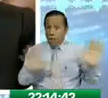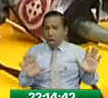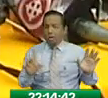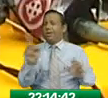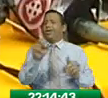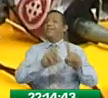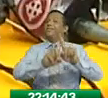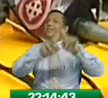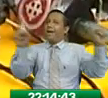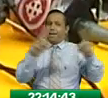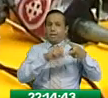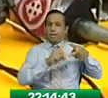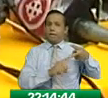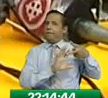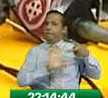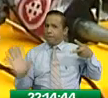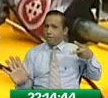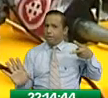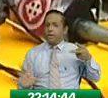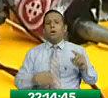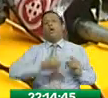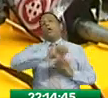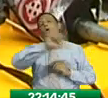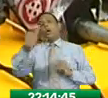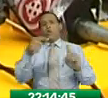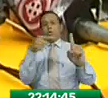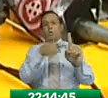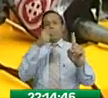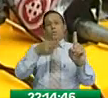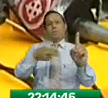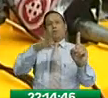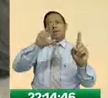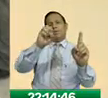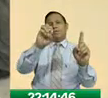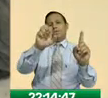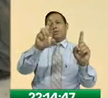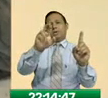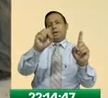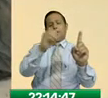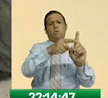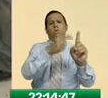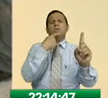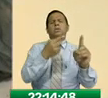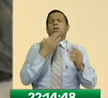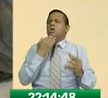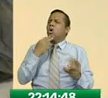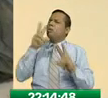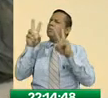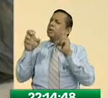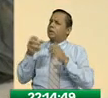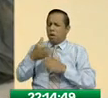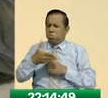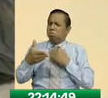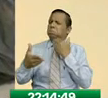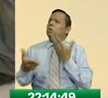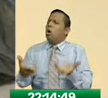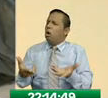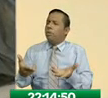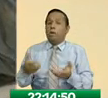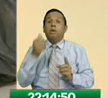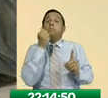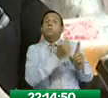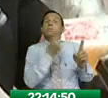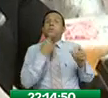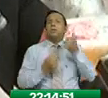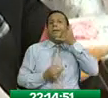relacionados. Y de eso le preguntamos a Fernando Rosero, que dio más detalles sobre el origen de la pistola y que se comunicó con el general Paco